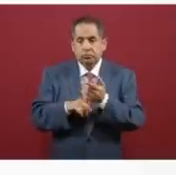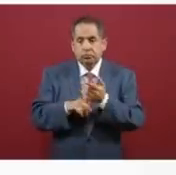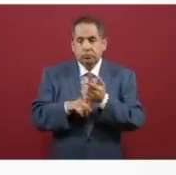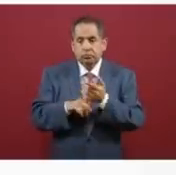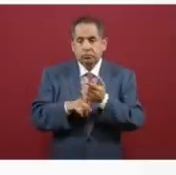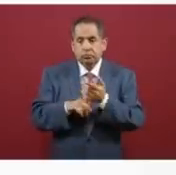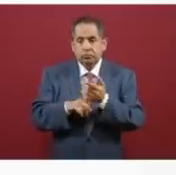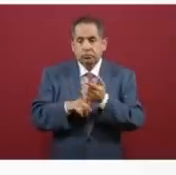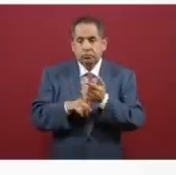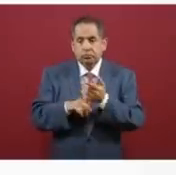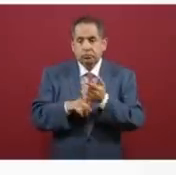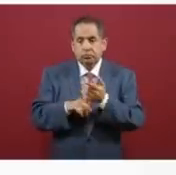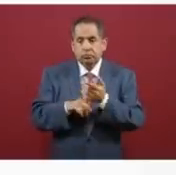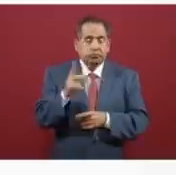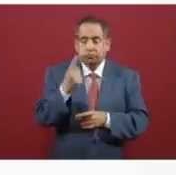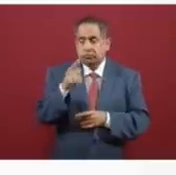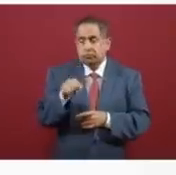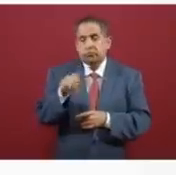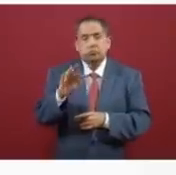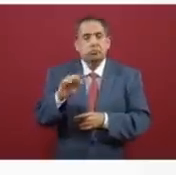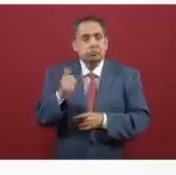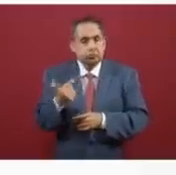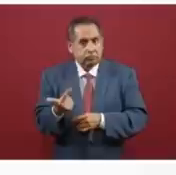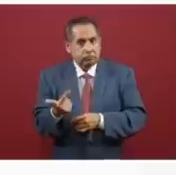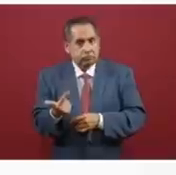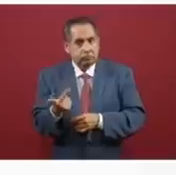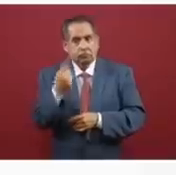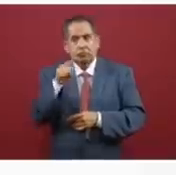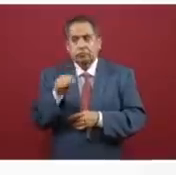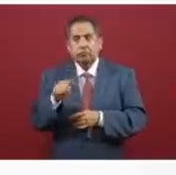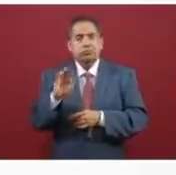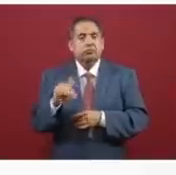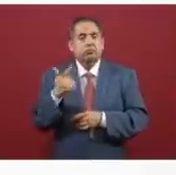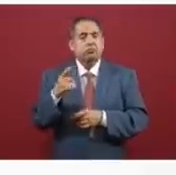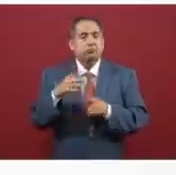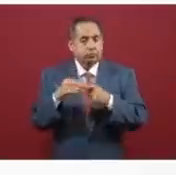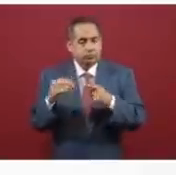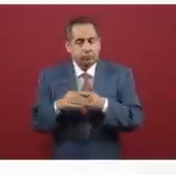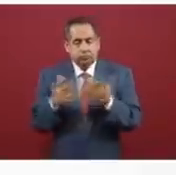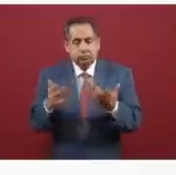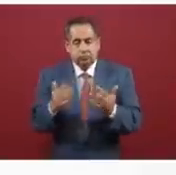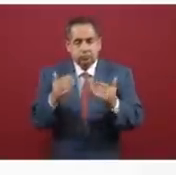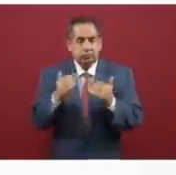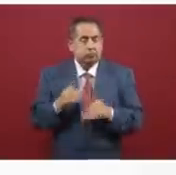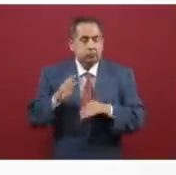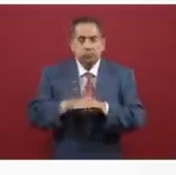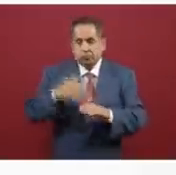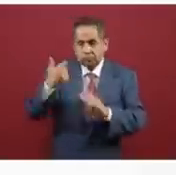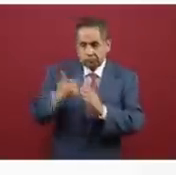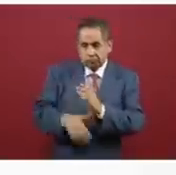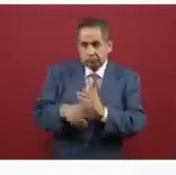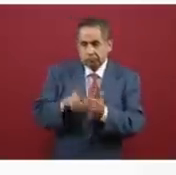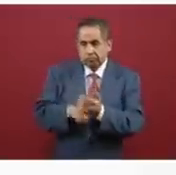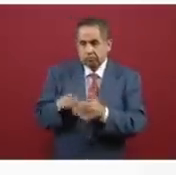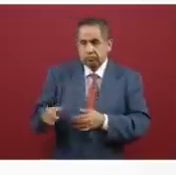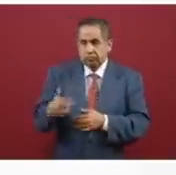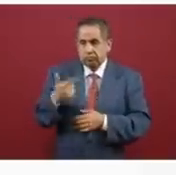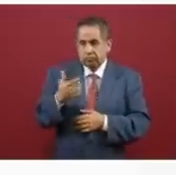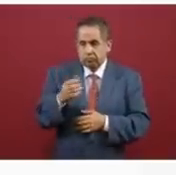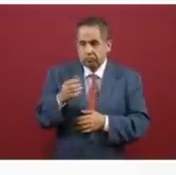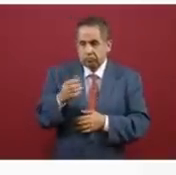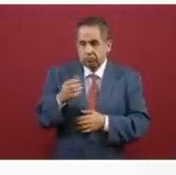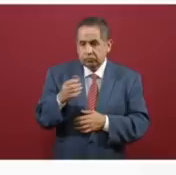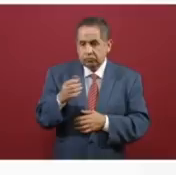franquiciatarios de pemex están aumentando 147 un peso 47 centavos y el más económico es golf